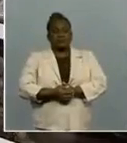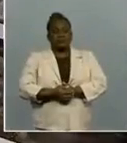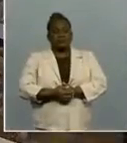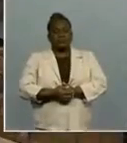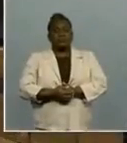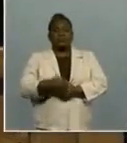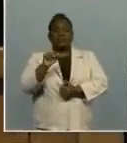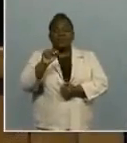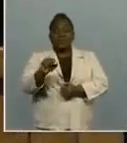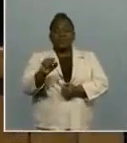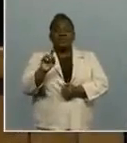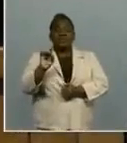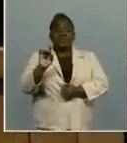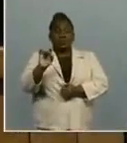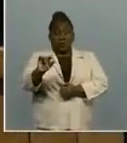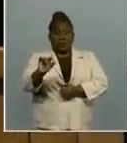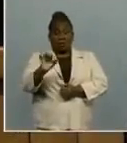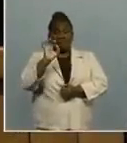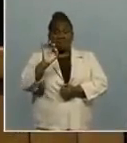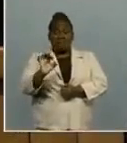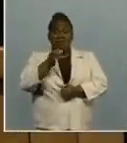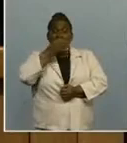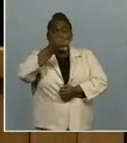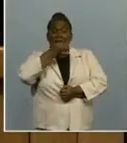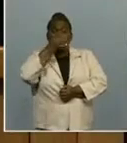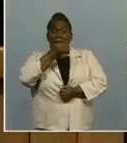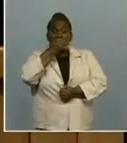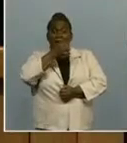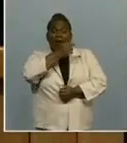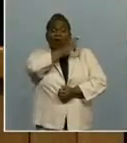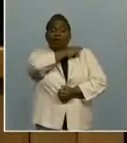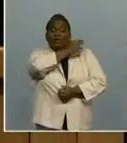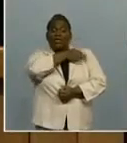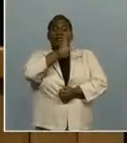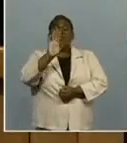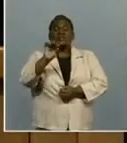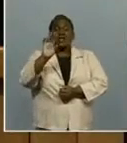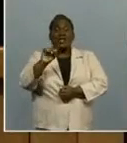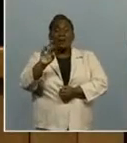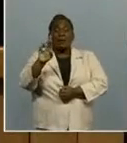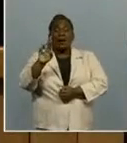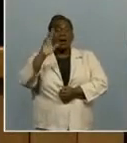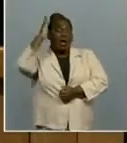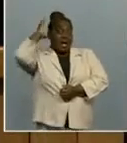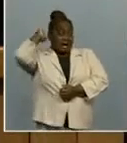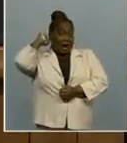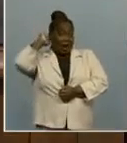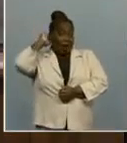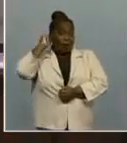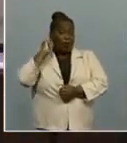esa suerte descrita por fidel se llama el modesto castro ruz